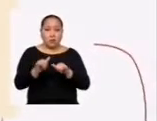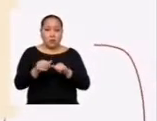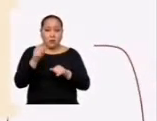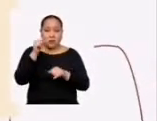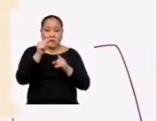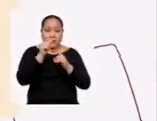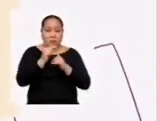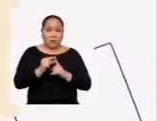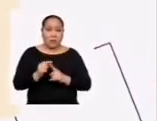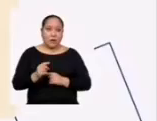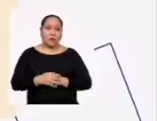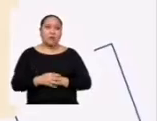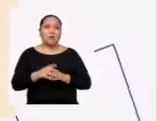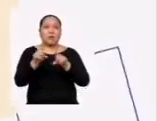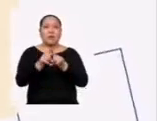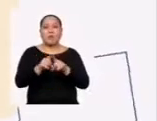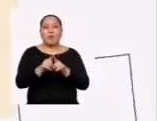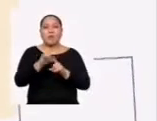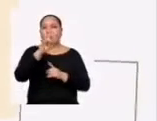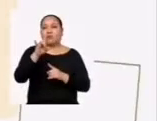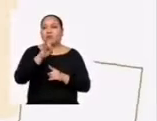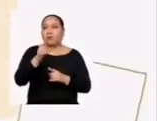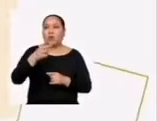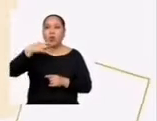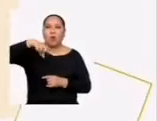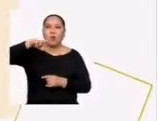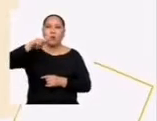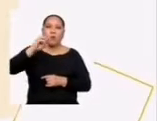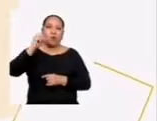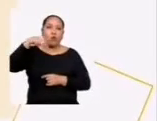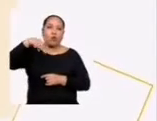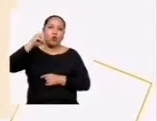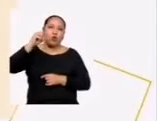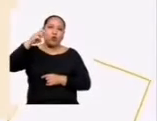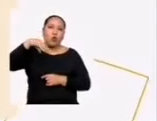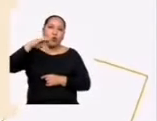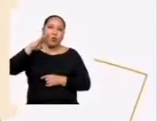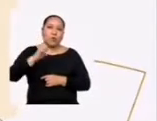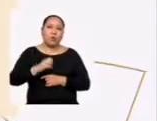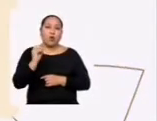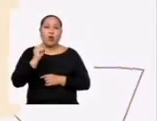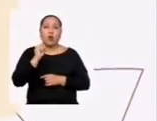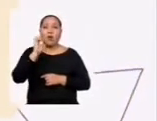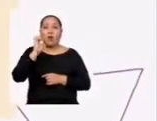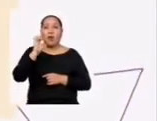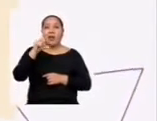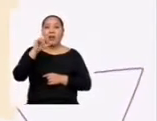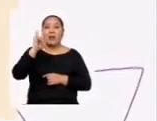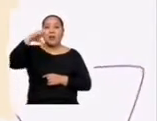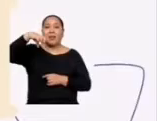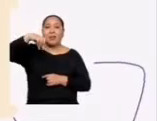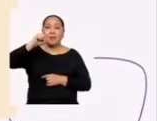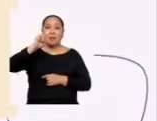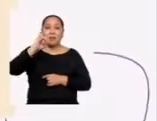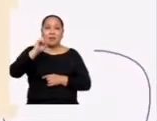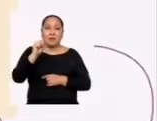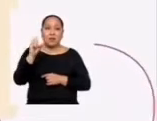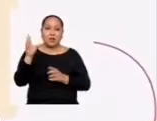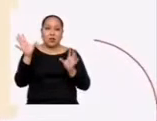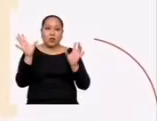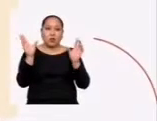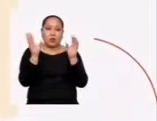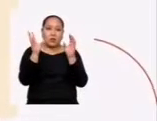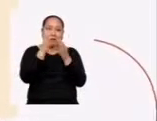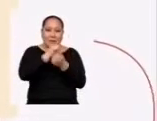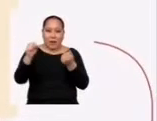cuestión. También puedes emplear pronombres o hacer una elipsis, es decir, suprimir el